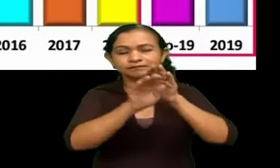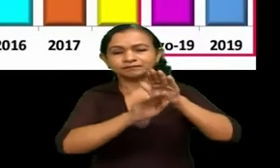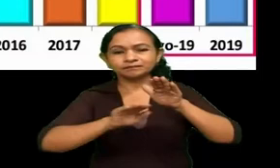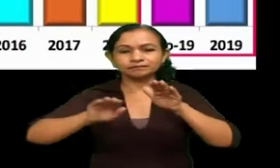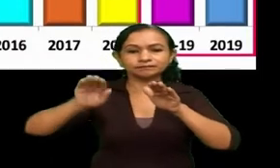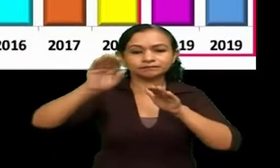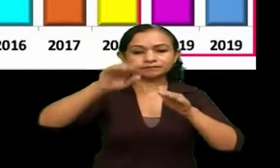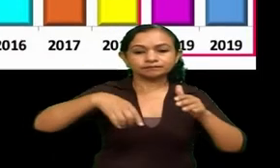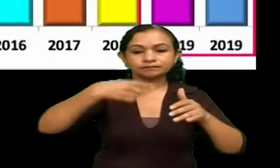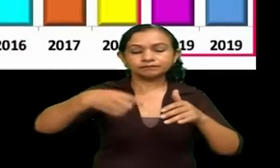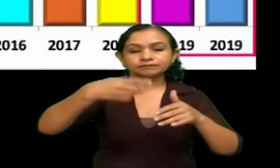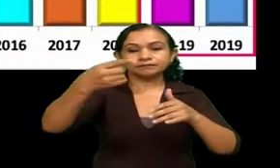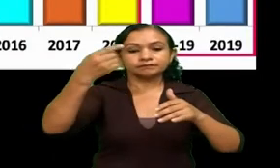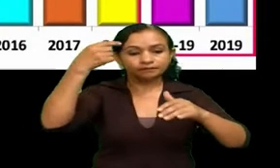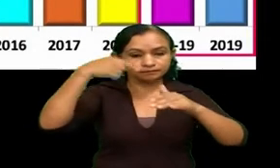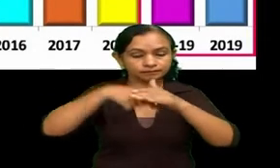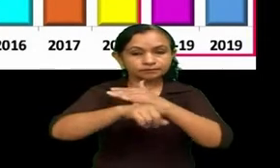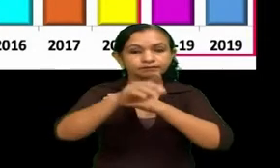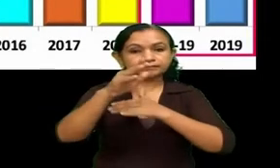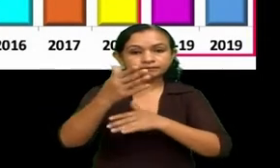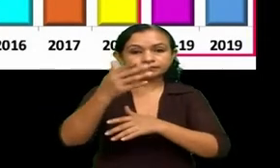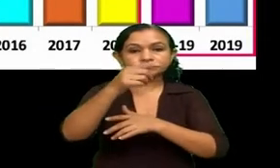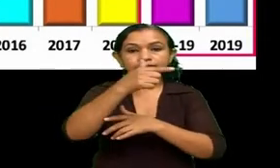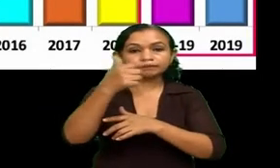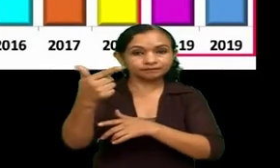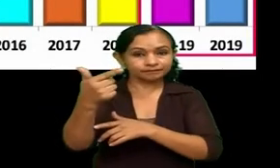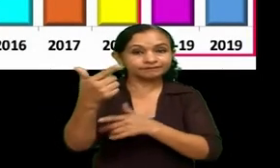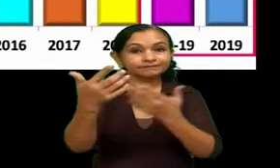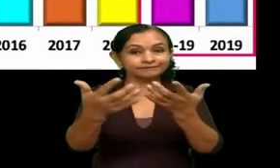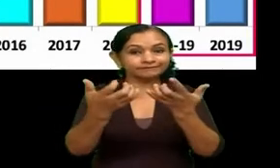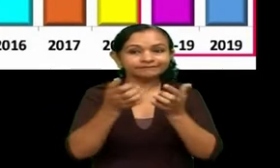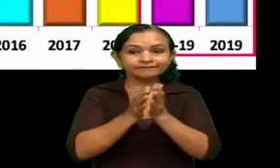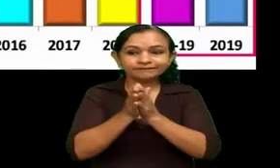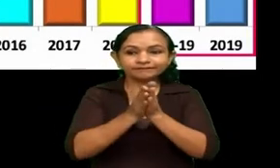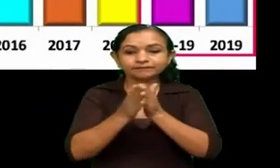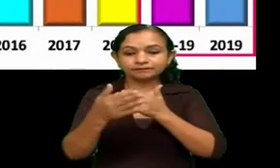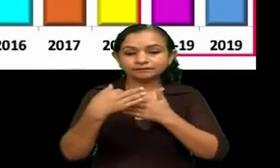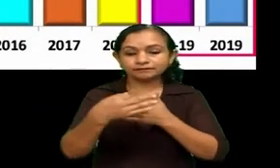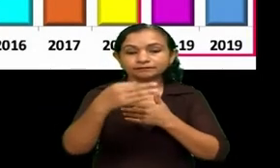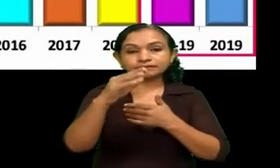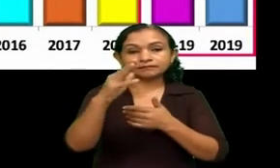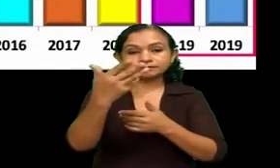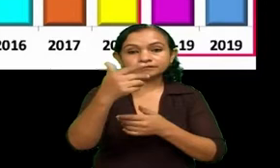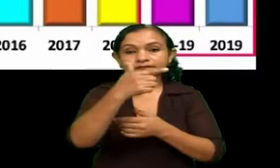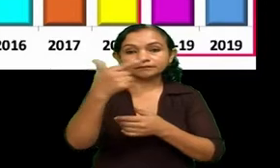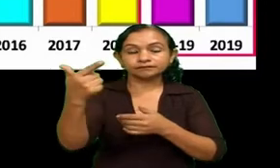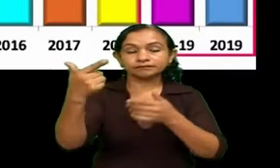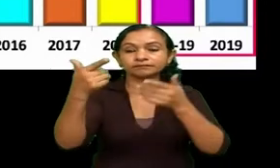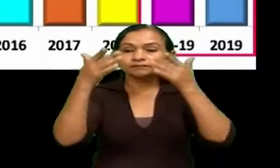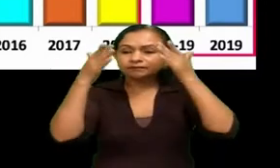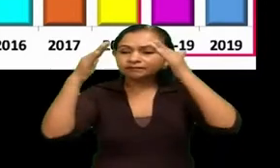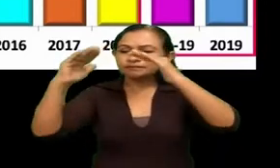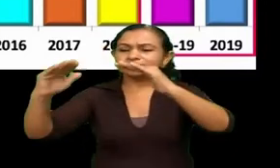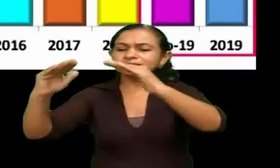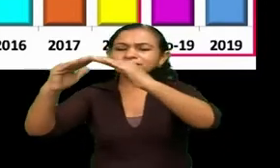días, entonces nuestra meta ahora es 97, ¿verdad? 97 de cobertura.